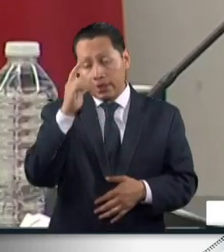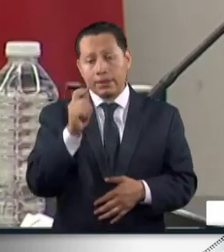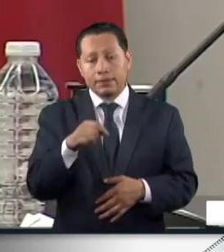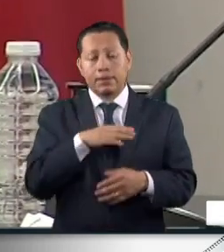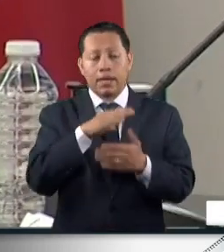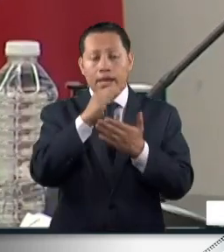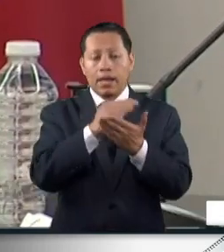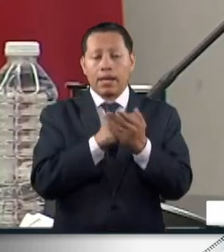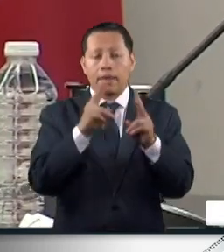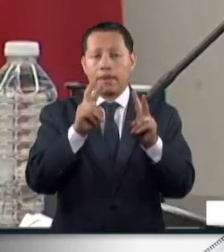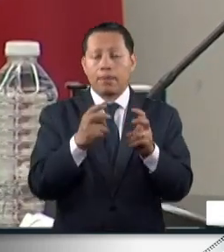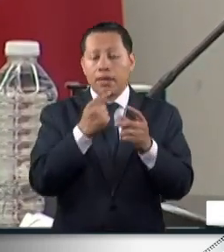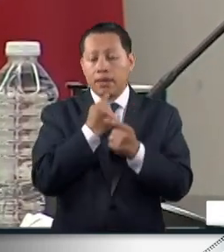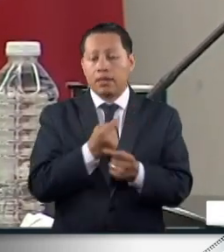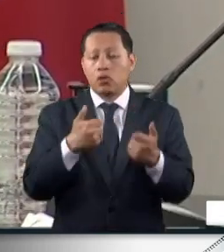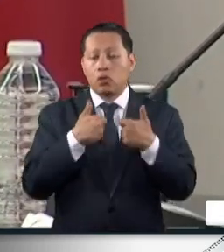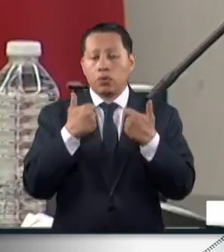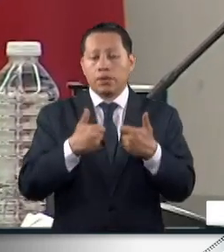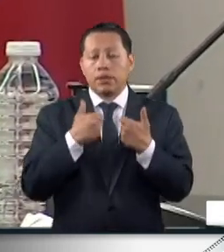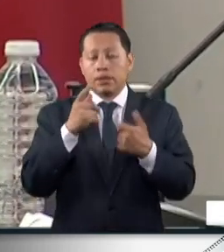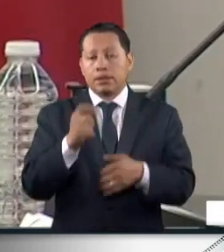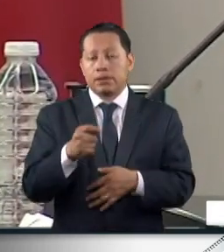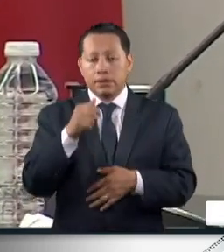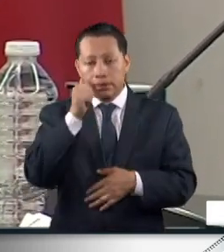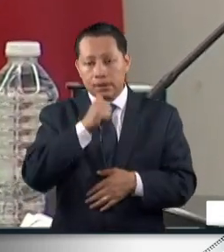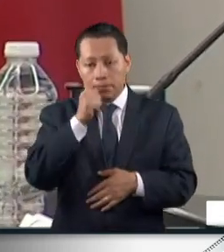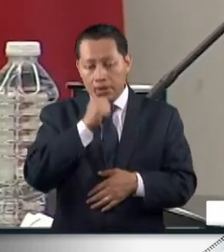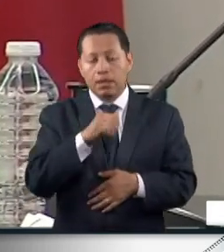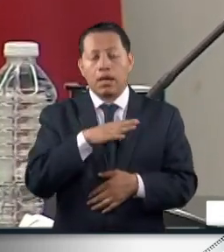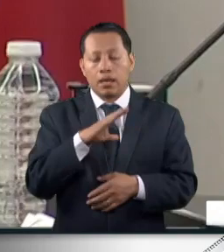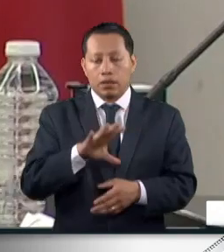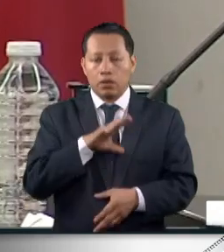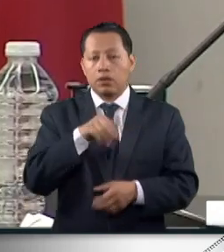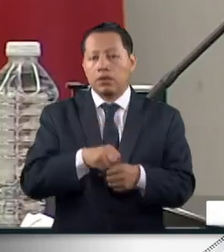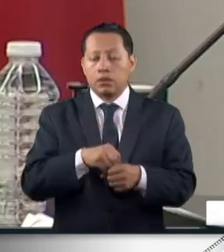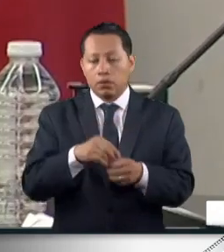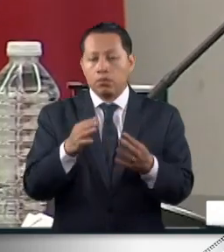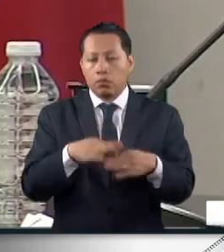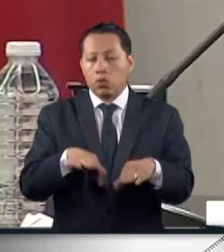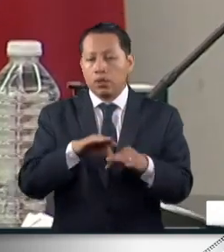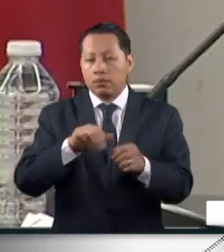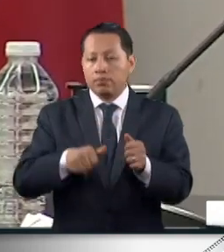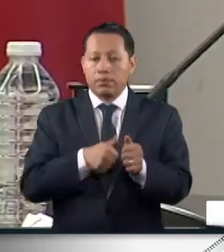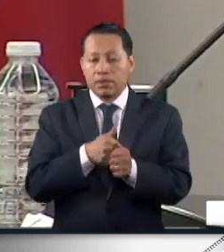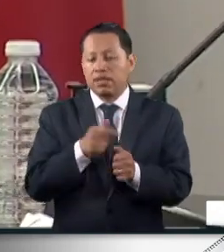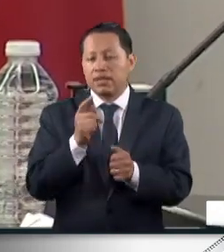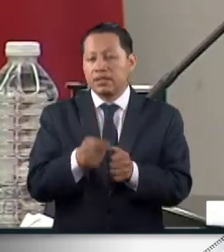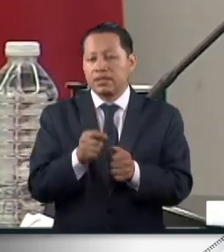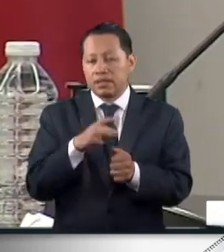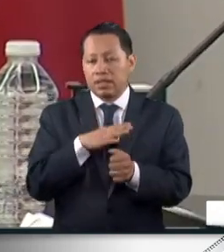de niñas, niños y adolescentes siempre contamos con tu respaldo y en nuestro caso,